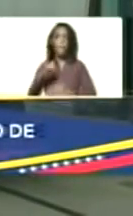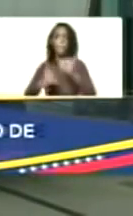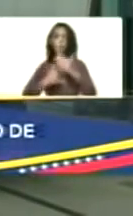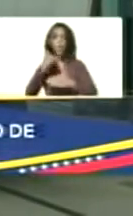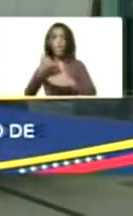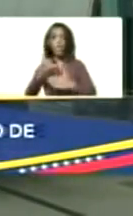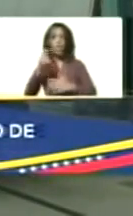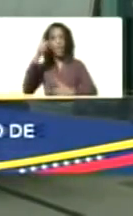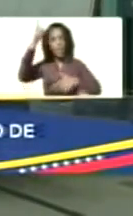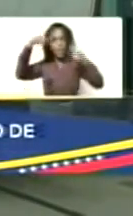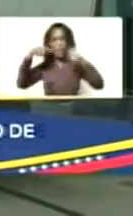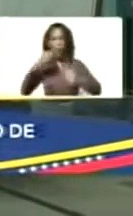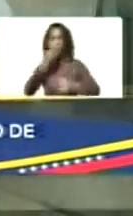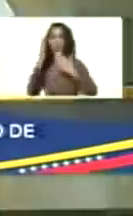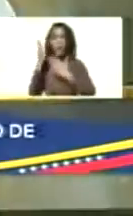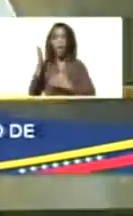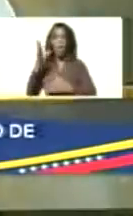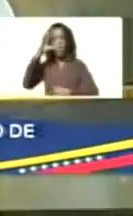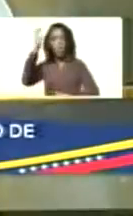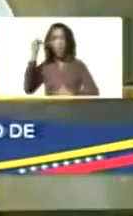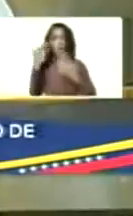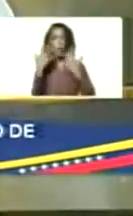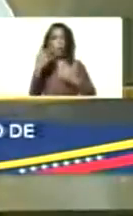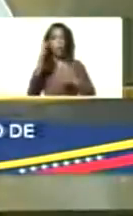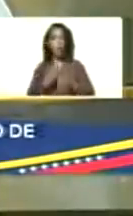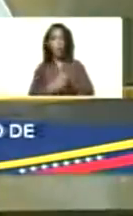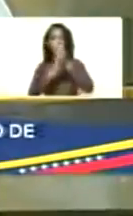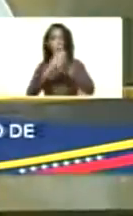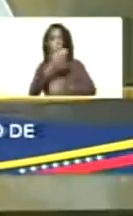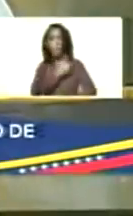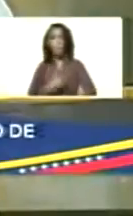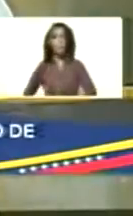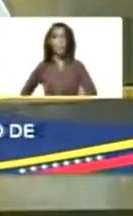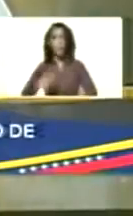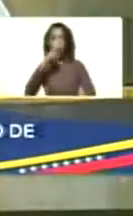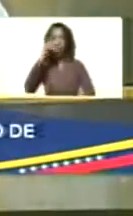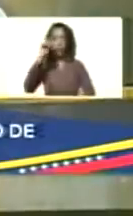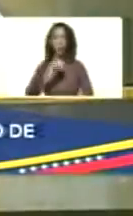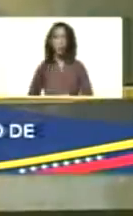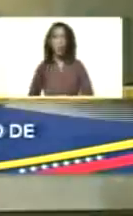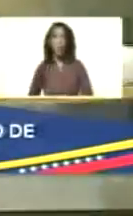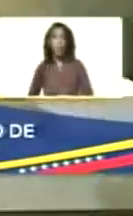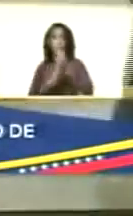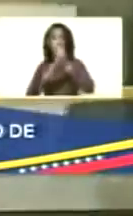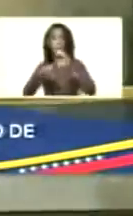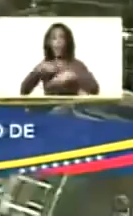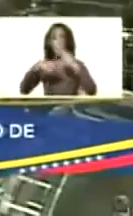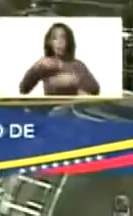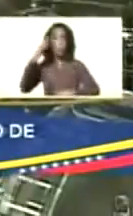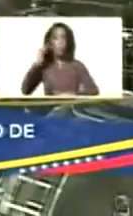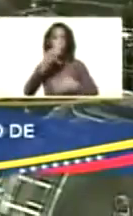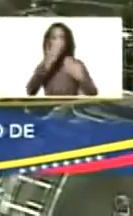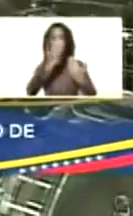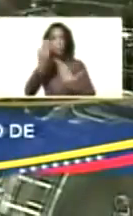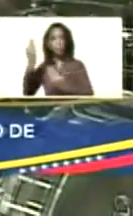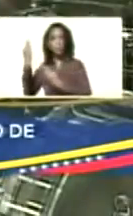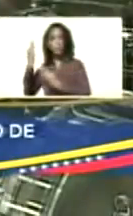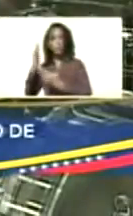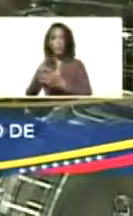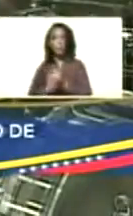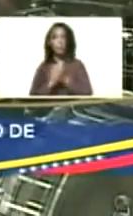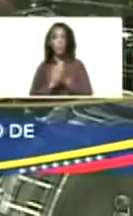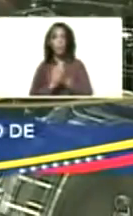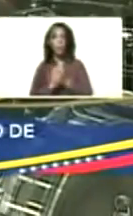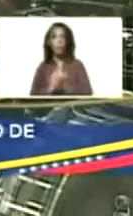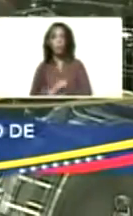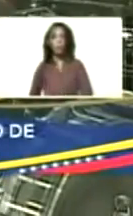a la buena de Dios, sino en la mano de un liderazgo como el presidente Nicolás Maduro, líder de la revolución bolivariana. Adelante, compañero Edwin